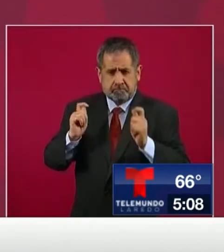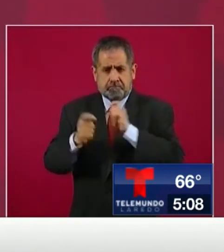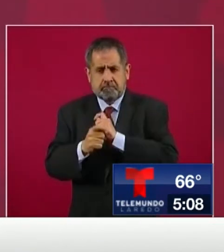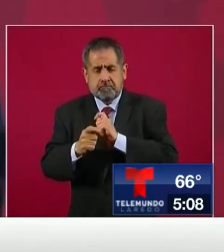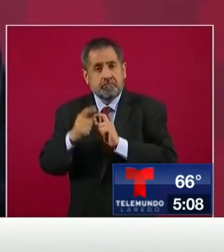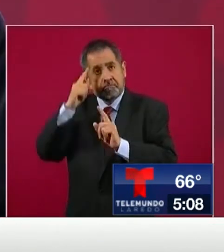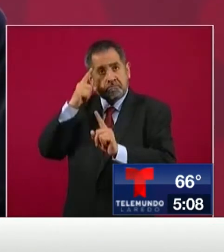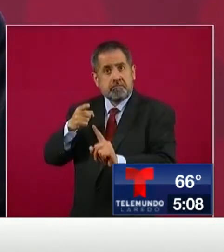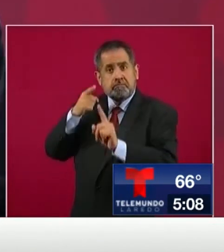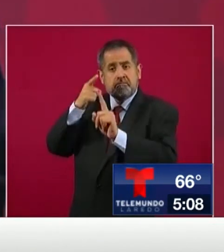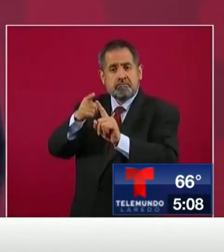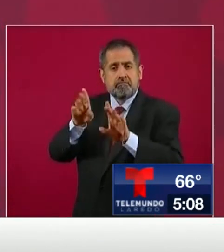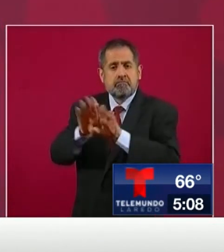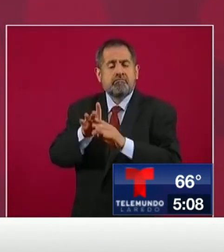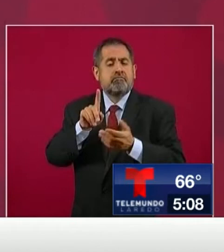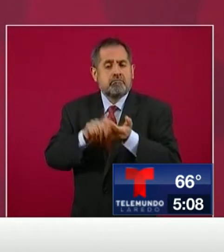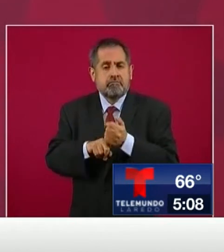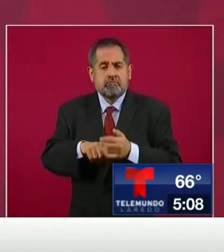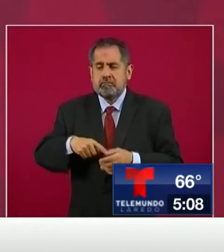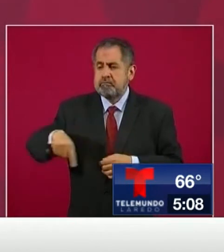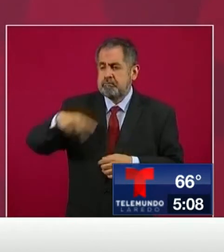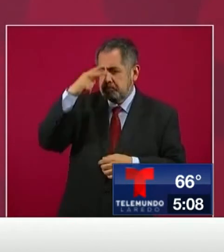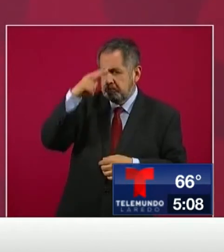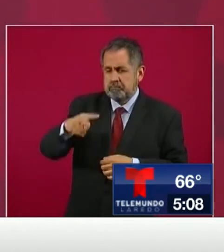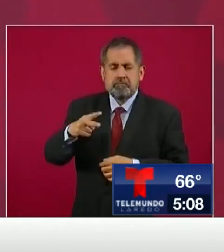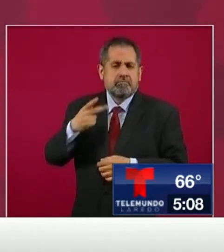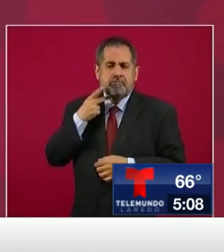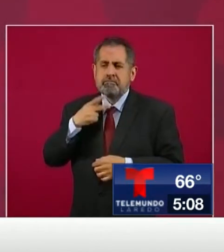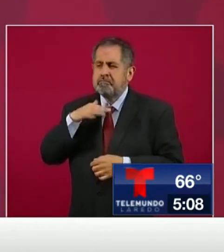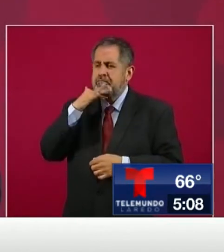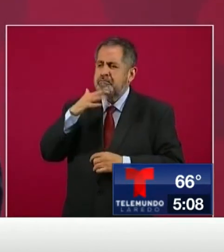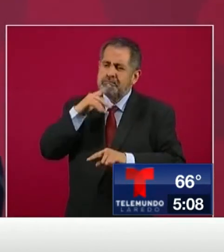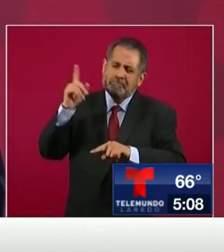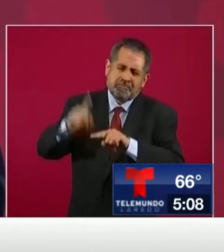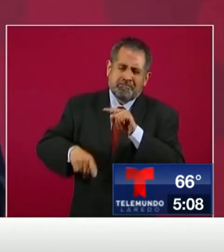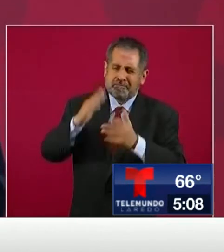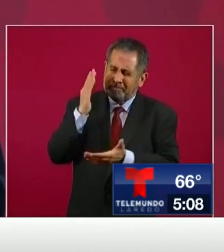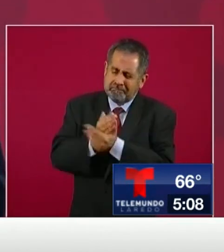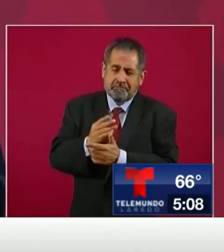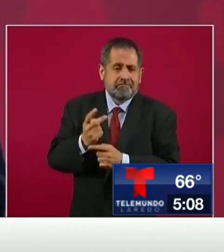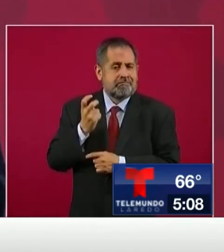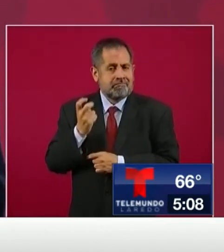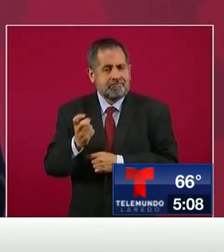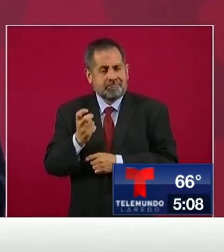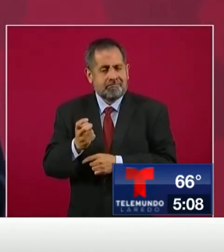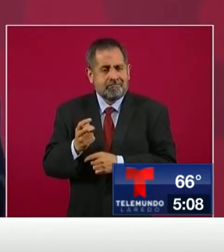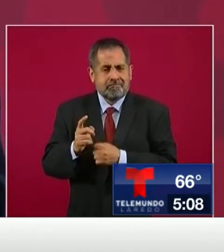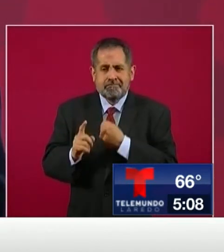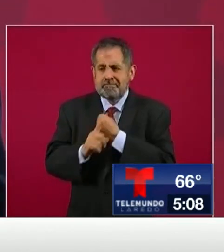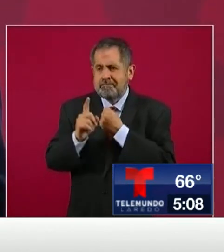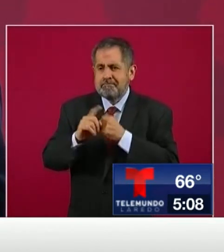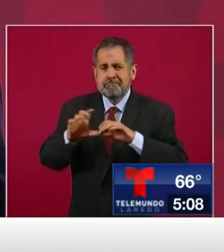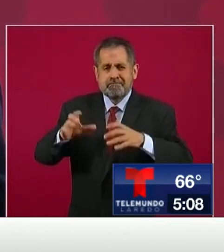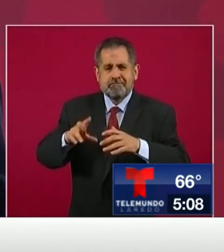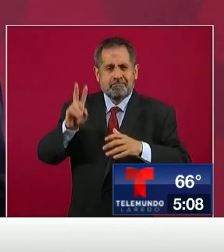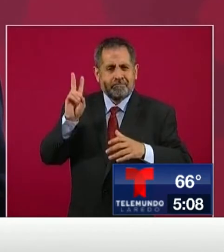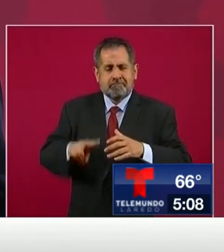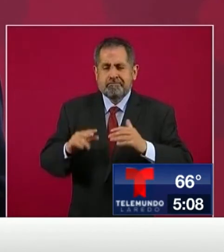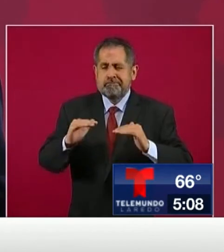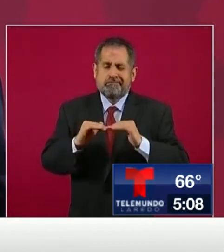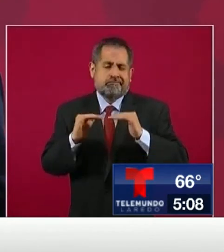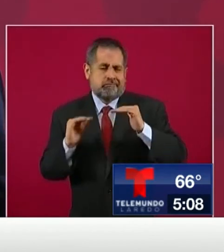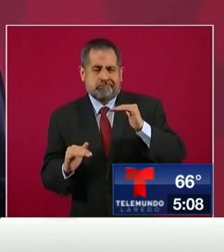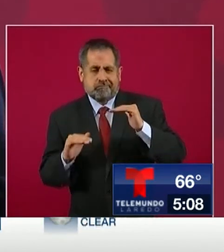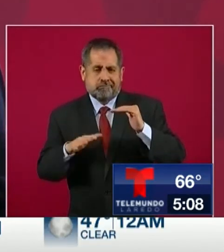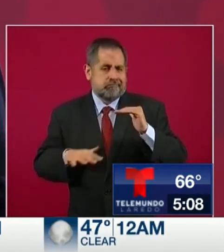propósito de desterrar la corrupción política causa principal de la dolorosa desigualdad